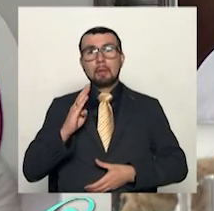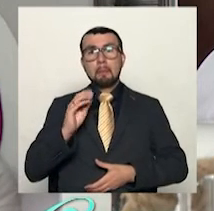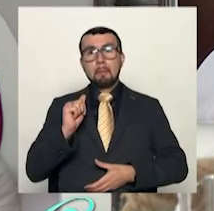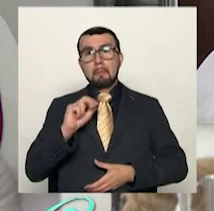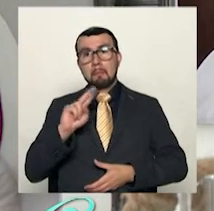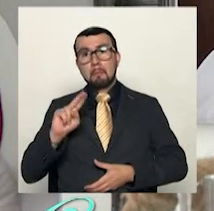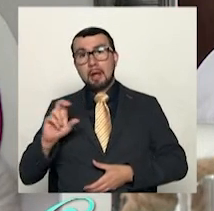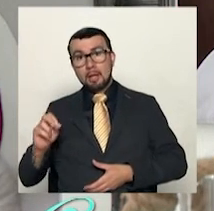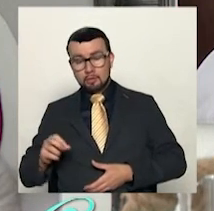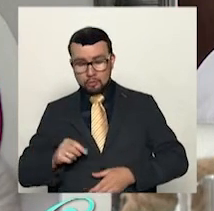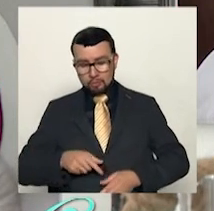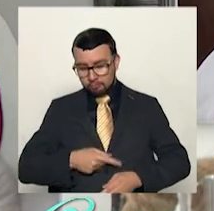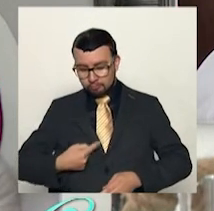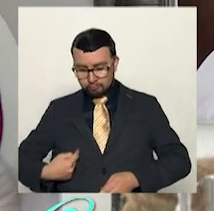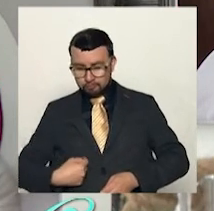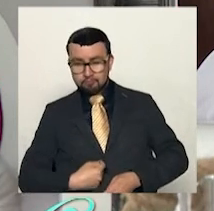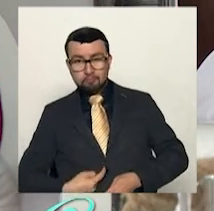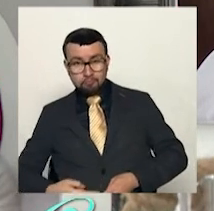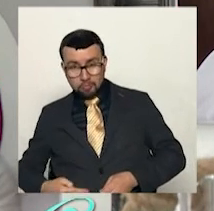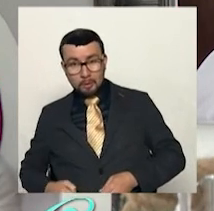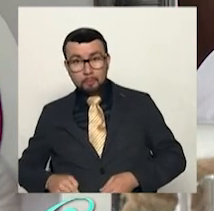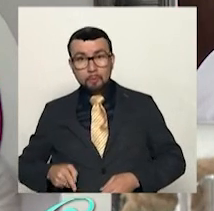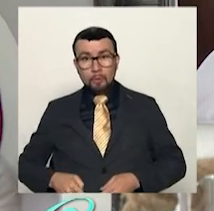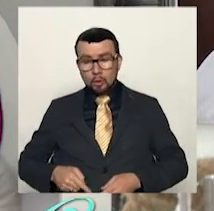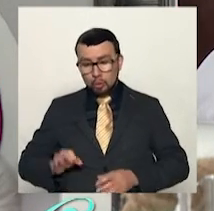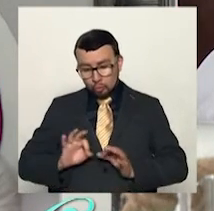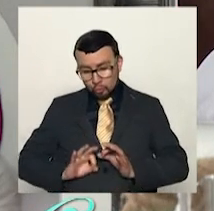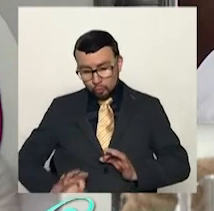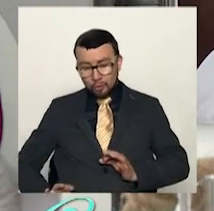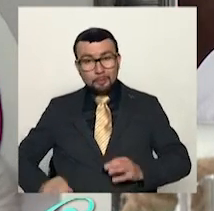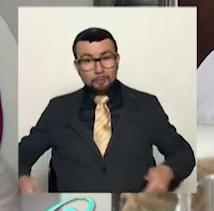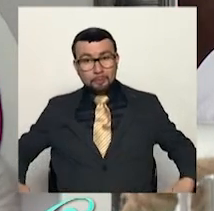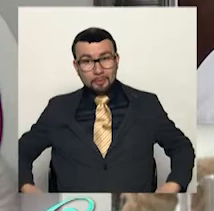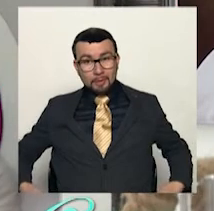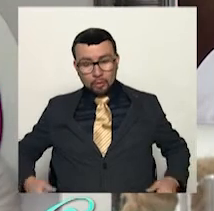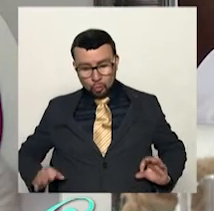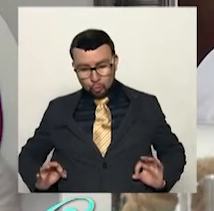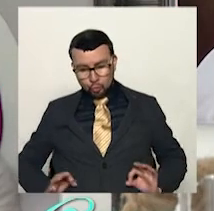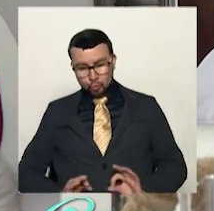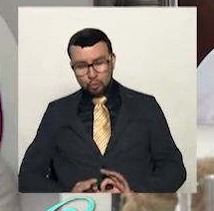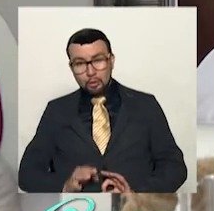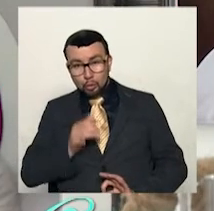riñón, uréteres, que es el tubito que comunica del riñón a la vejiga,